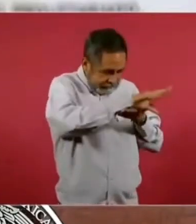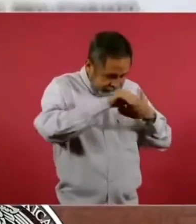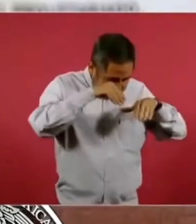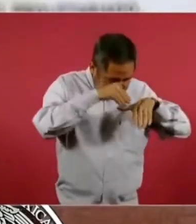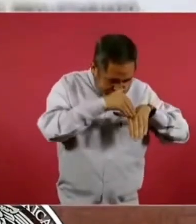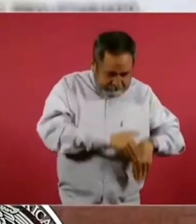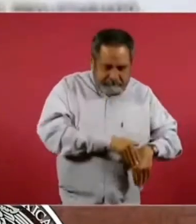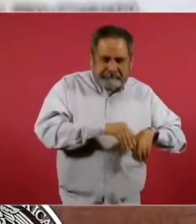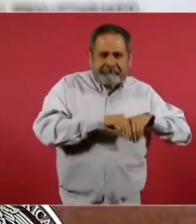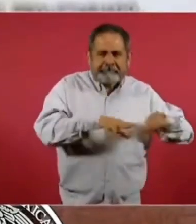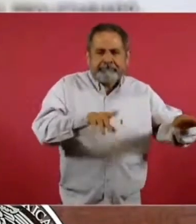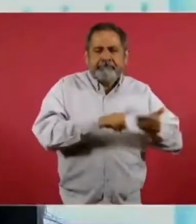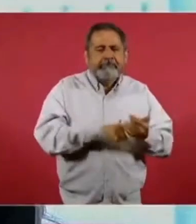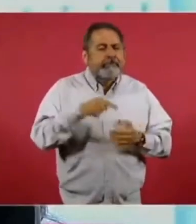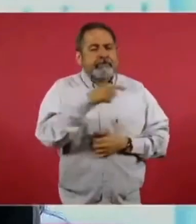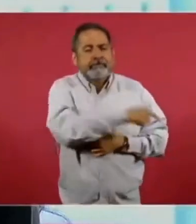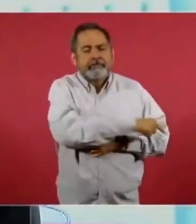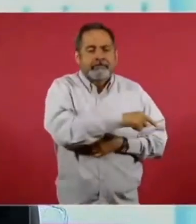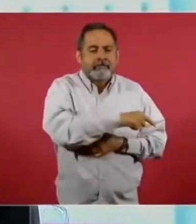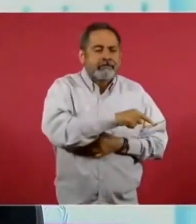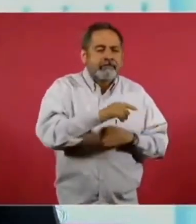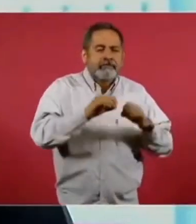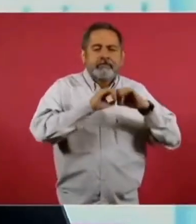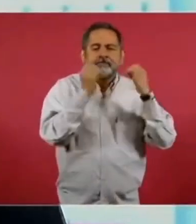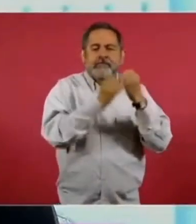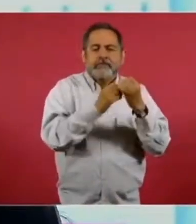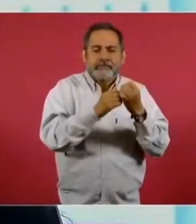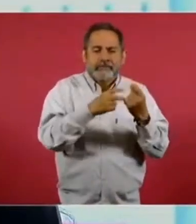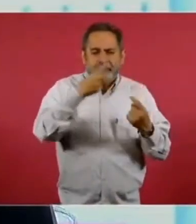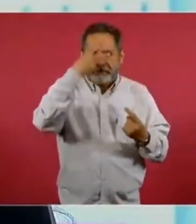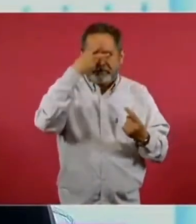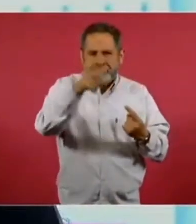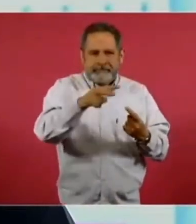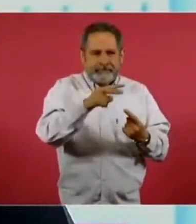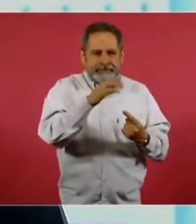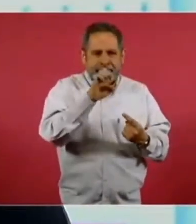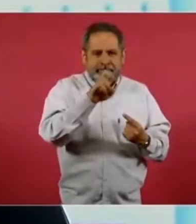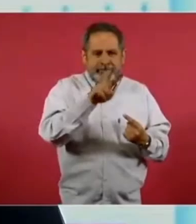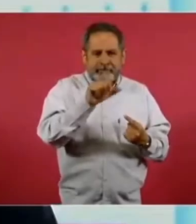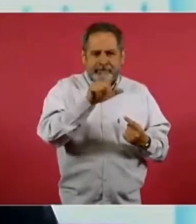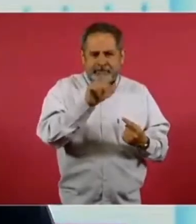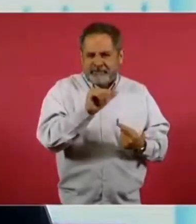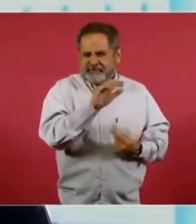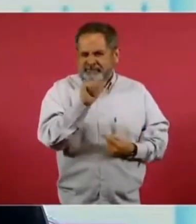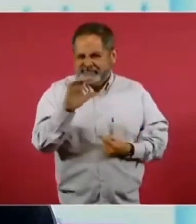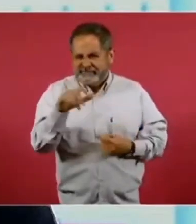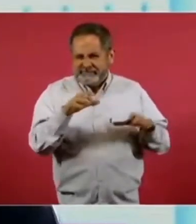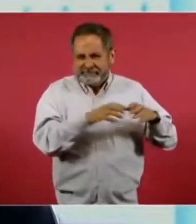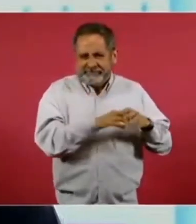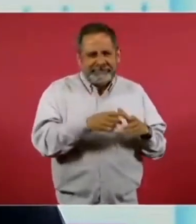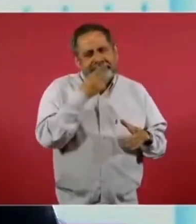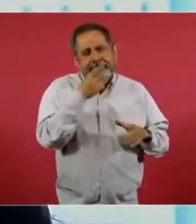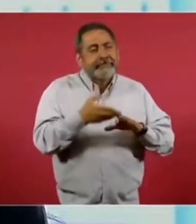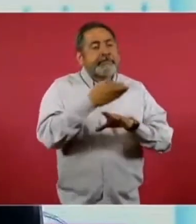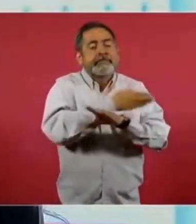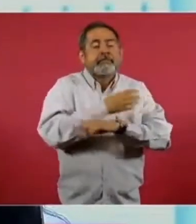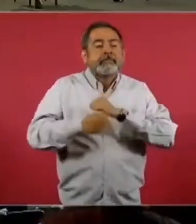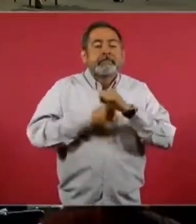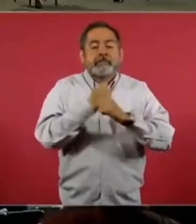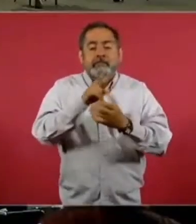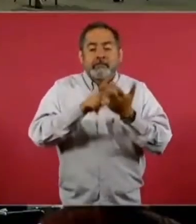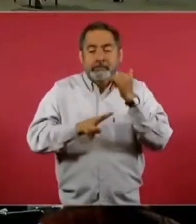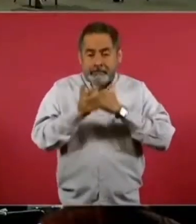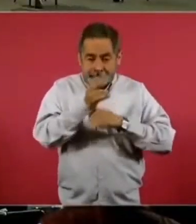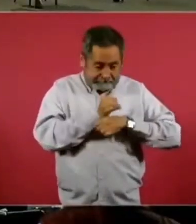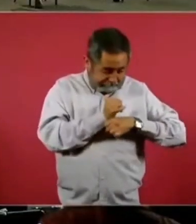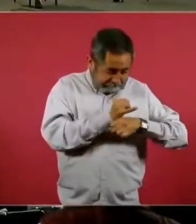el boletín emitido por la organización México Evalúa, que toma como base un estudio hecho en 2013, pero que lo hizo